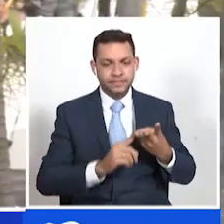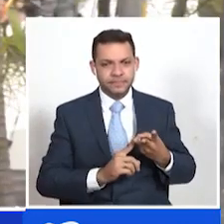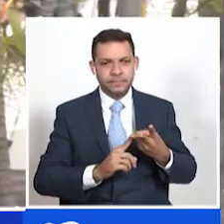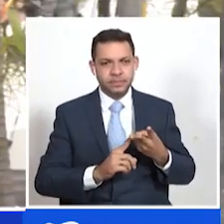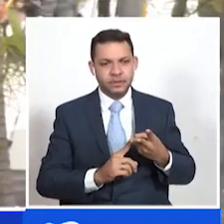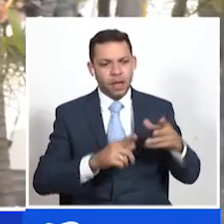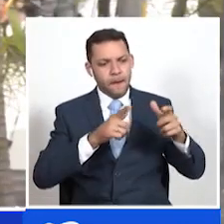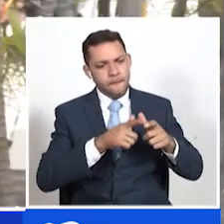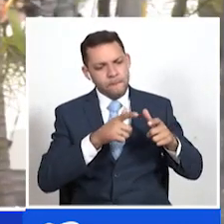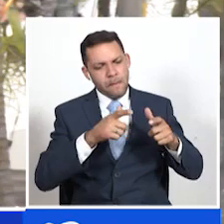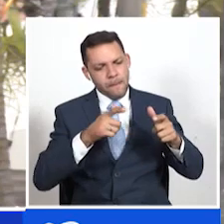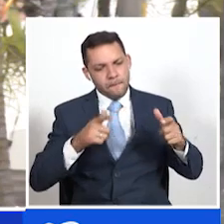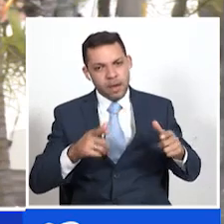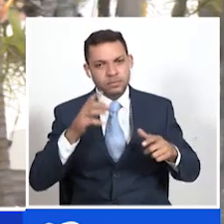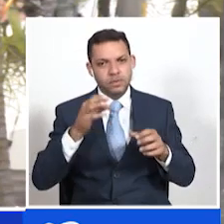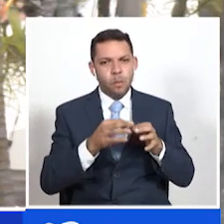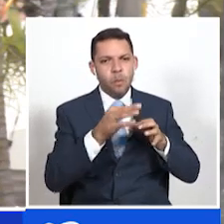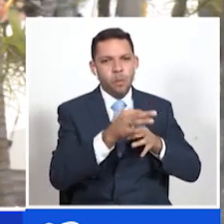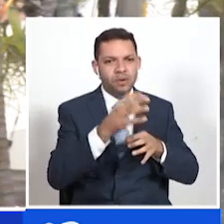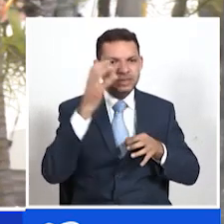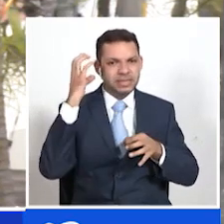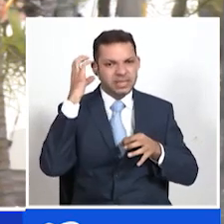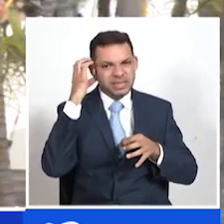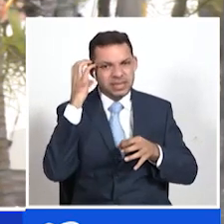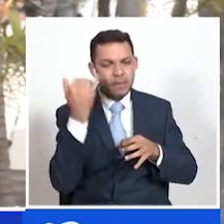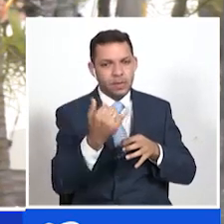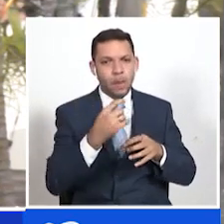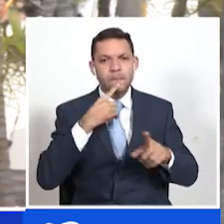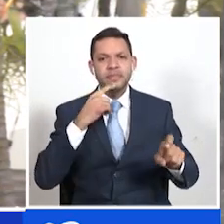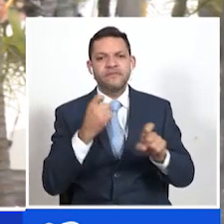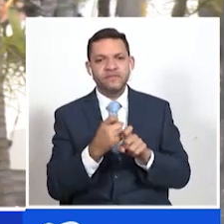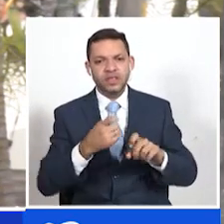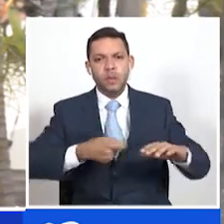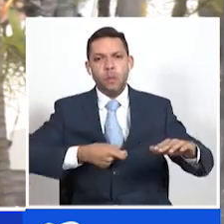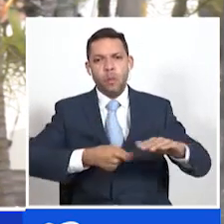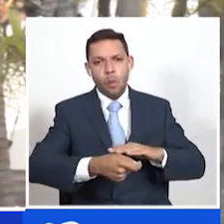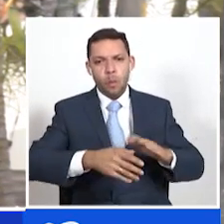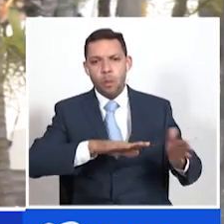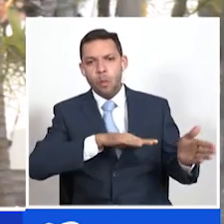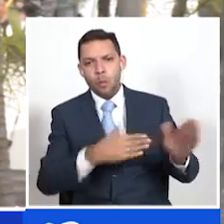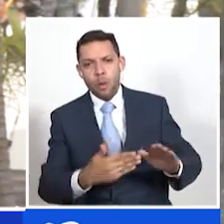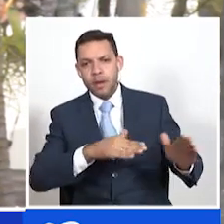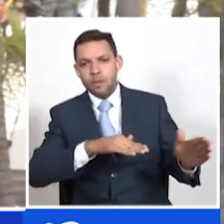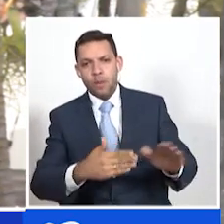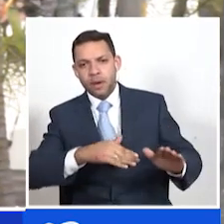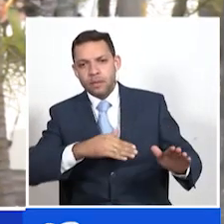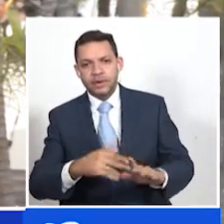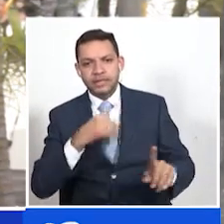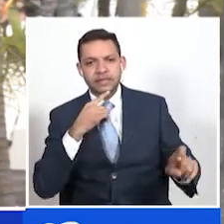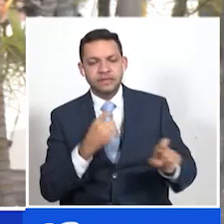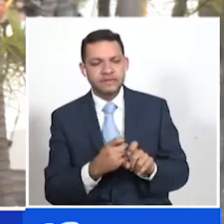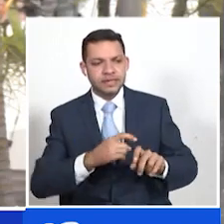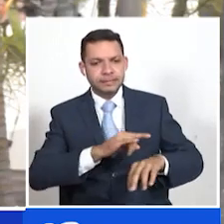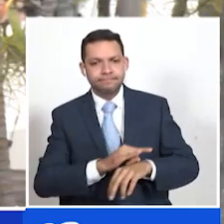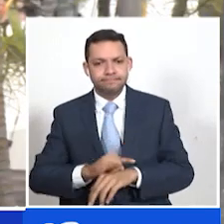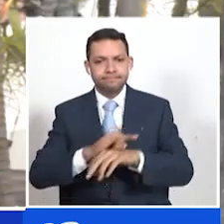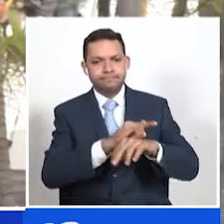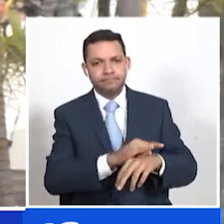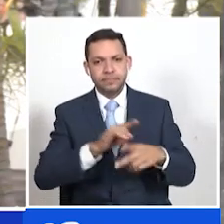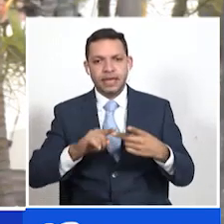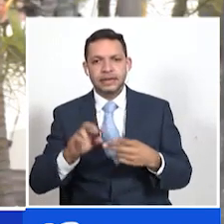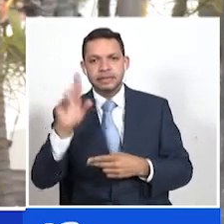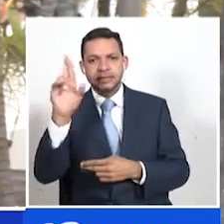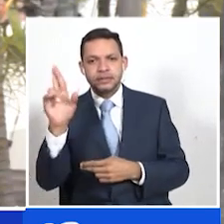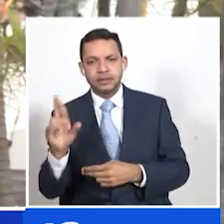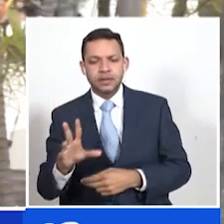Aumentarán el pie de fuerza en Cartago para contener las muertes violentas que se han presentado en este municipio del norte del valle en las últimas horas. En Risaralda lloran la